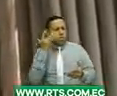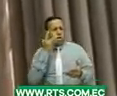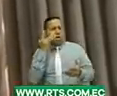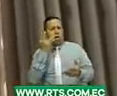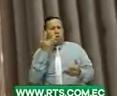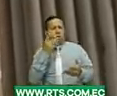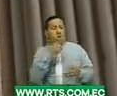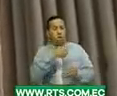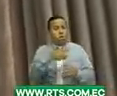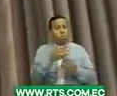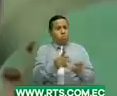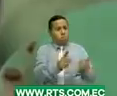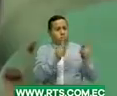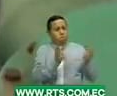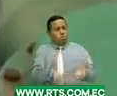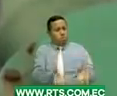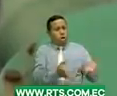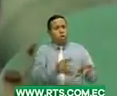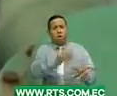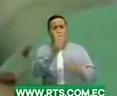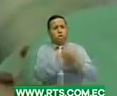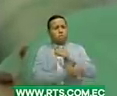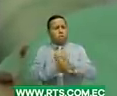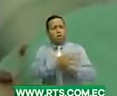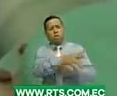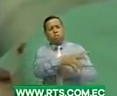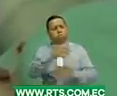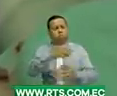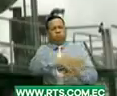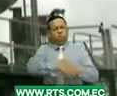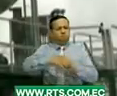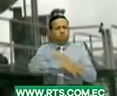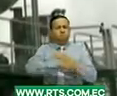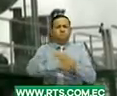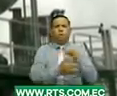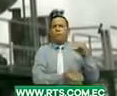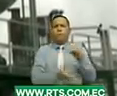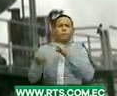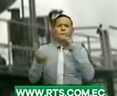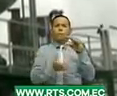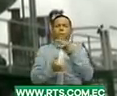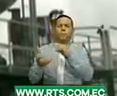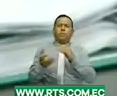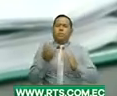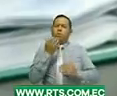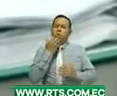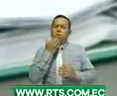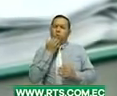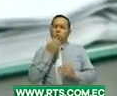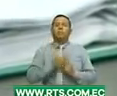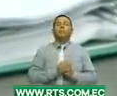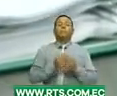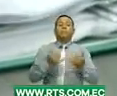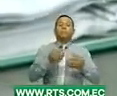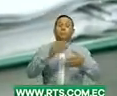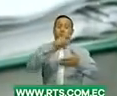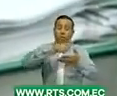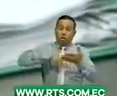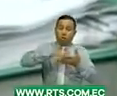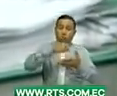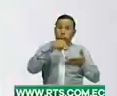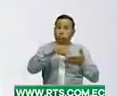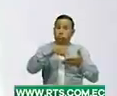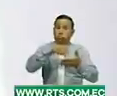crudo entre el Estado ecuatoriano y el consorcio Diesel Gente Oil Ecuador, firmado en el